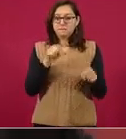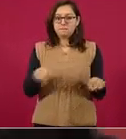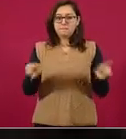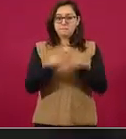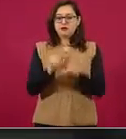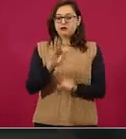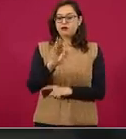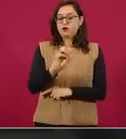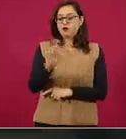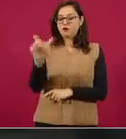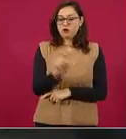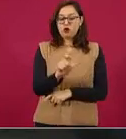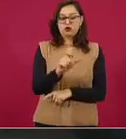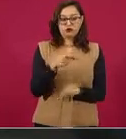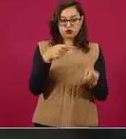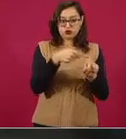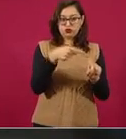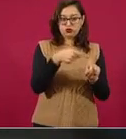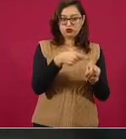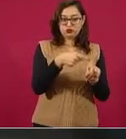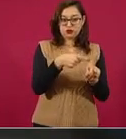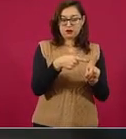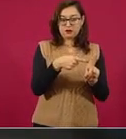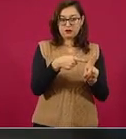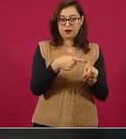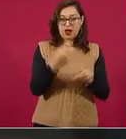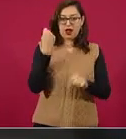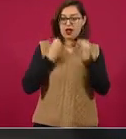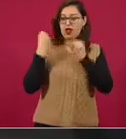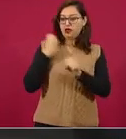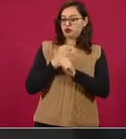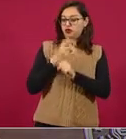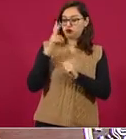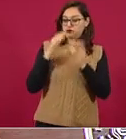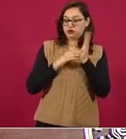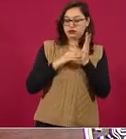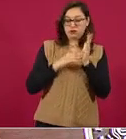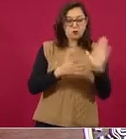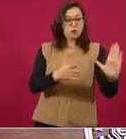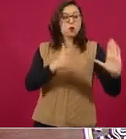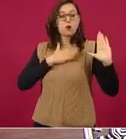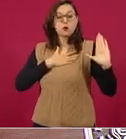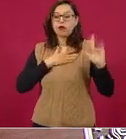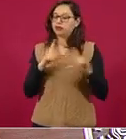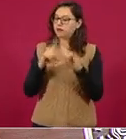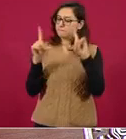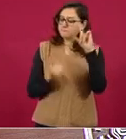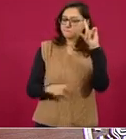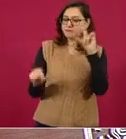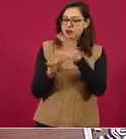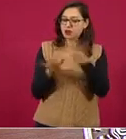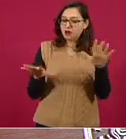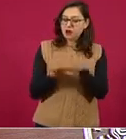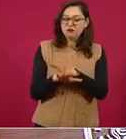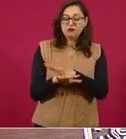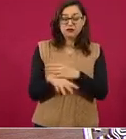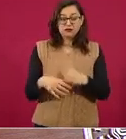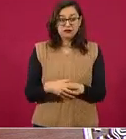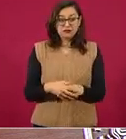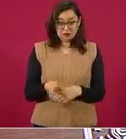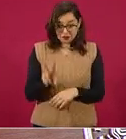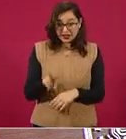Acuérdense cómo engañaron en el 2000 de que iba a haber un cambio. ¿Hubo cambio?